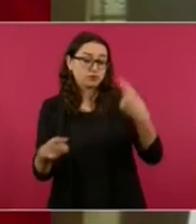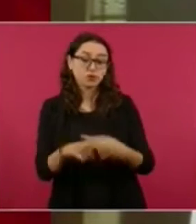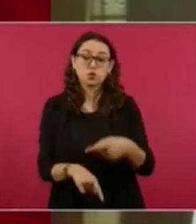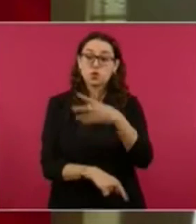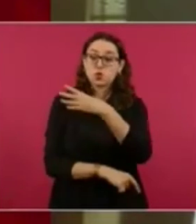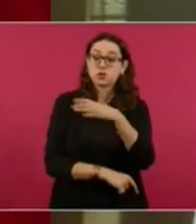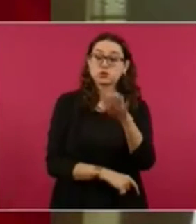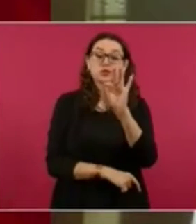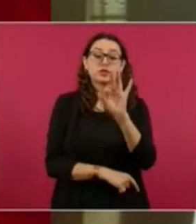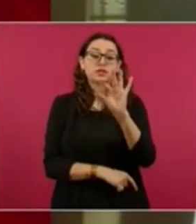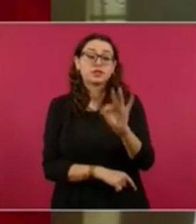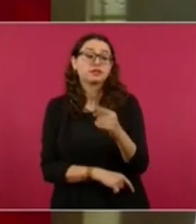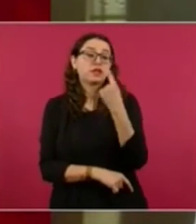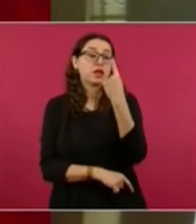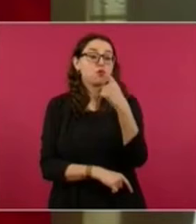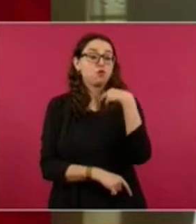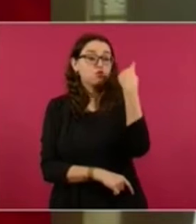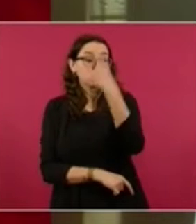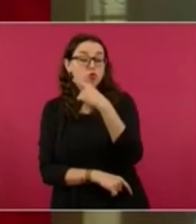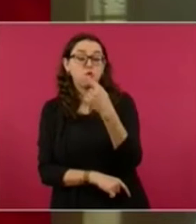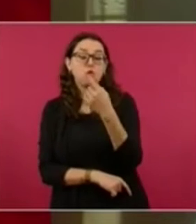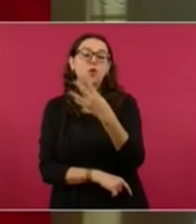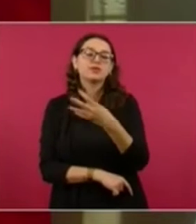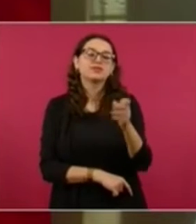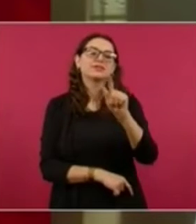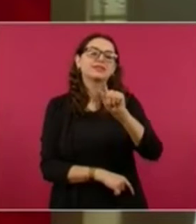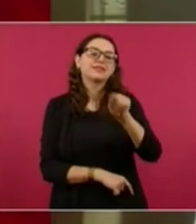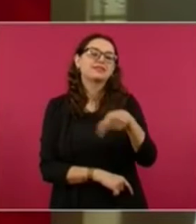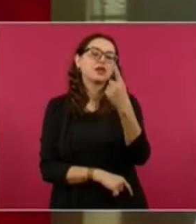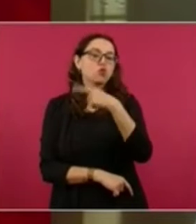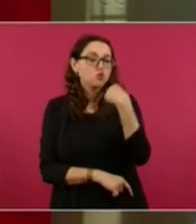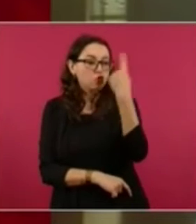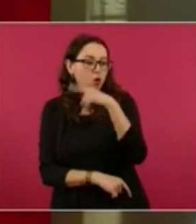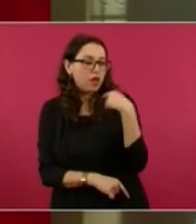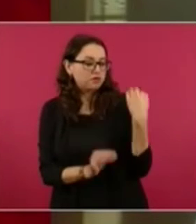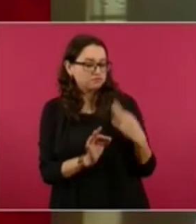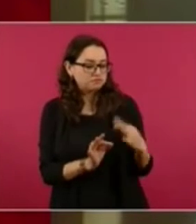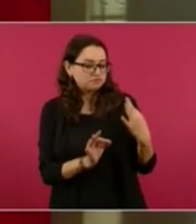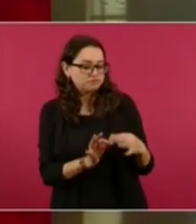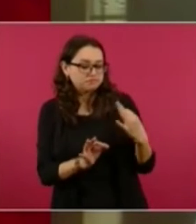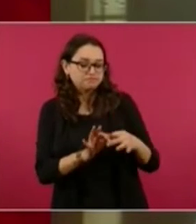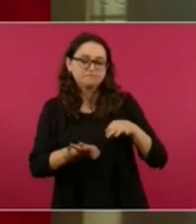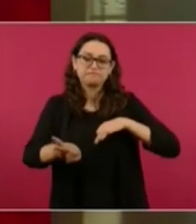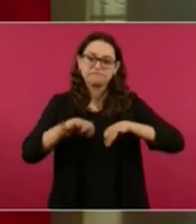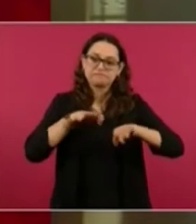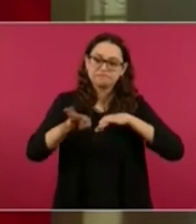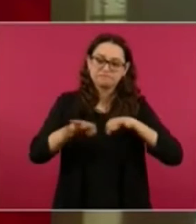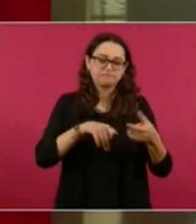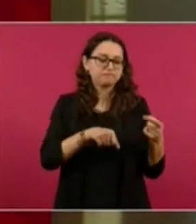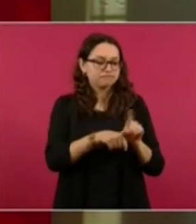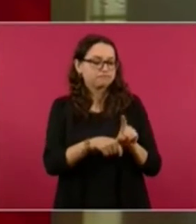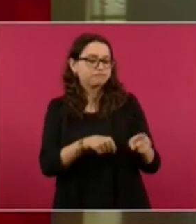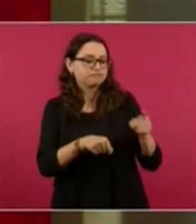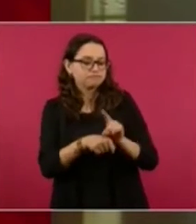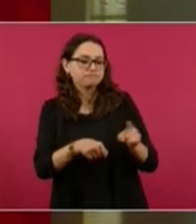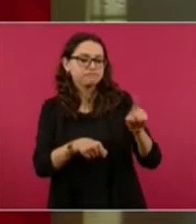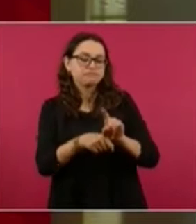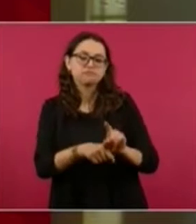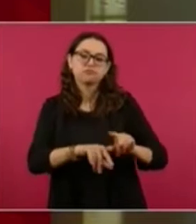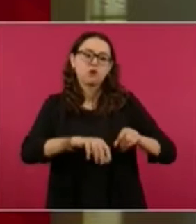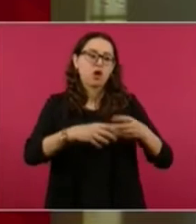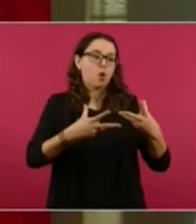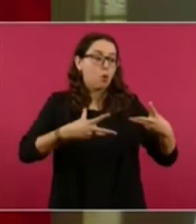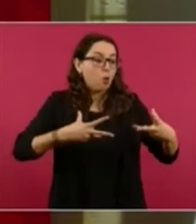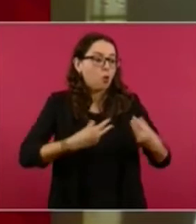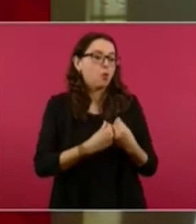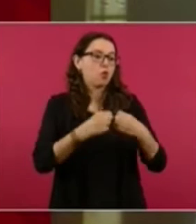la Coordinadora Nacional de Protección Civil, Laura Velázquez, anunció que entre 23 o 24 de agosto se presentará un nuevo plan de ingeniería